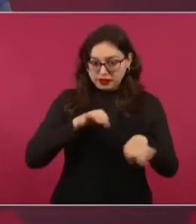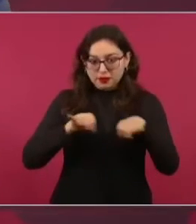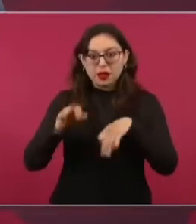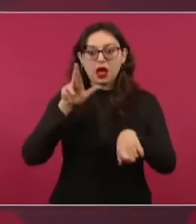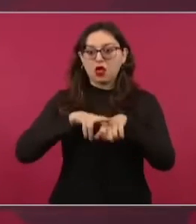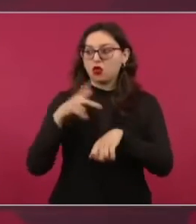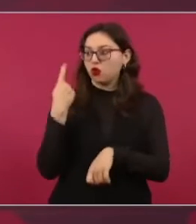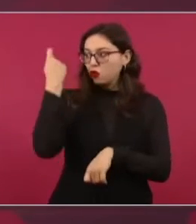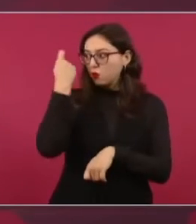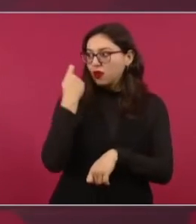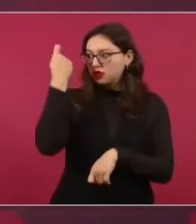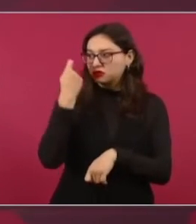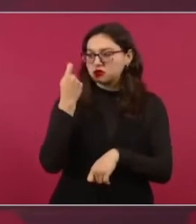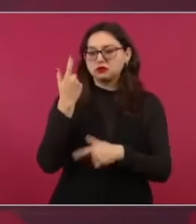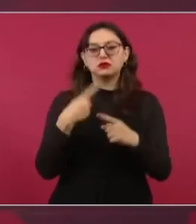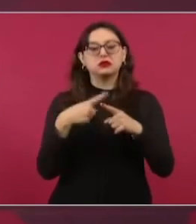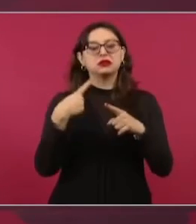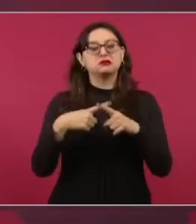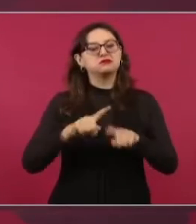Querían